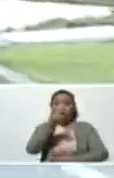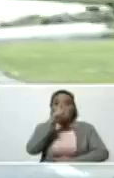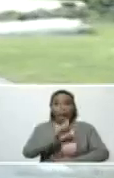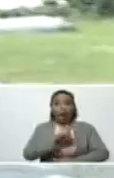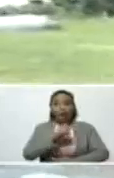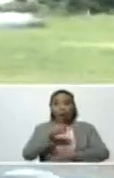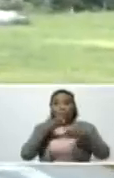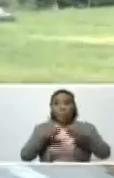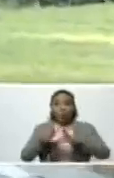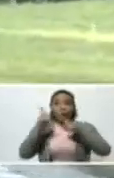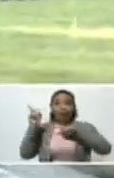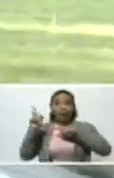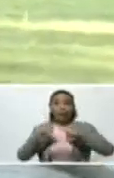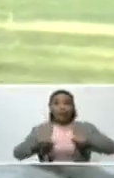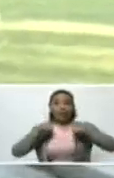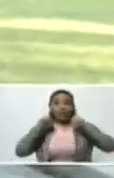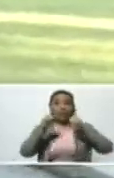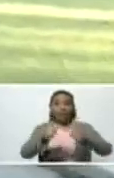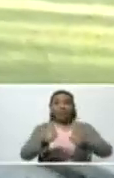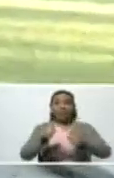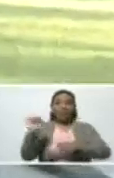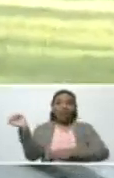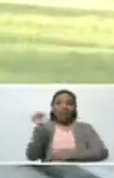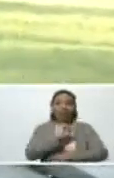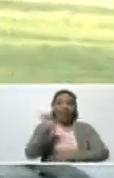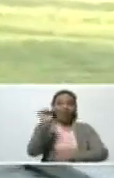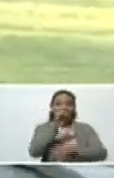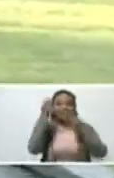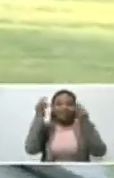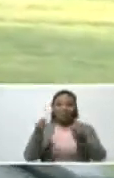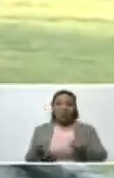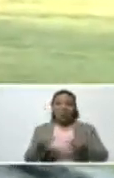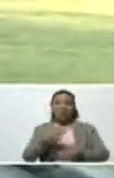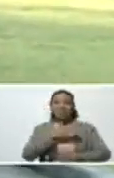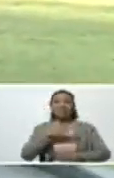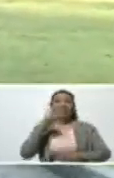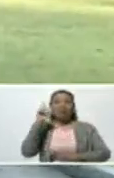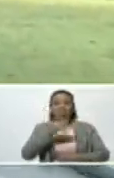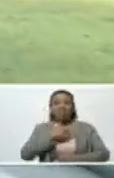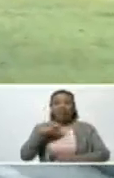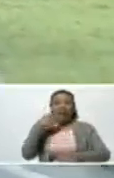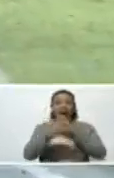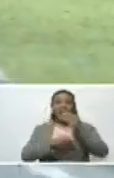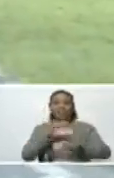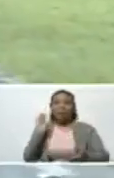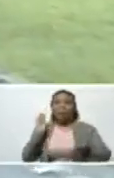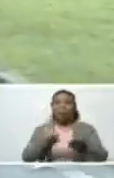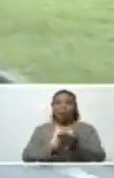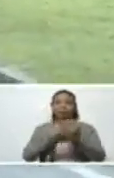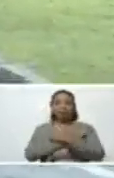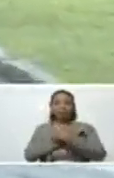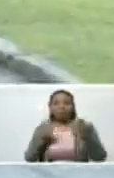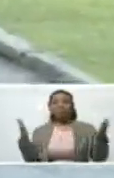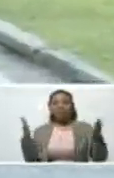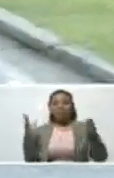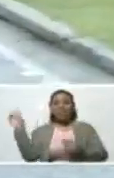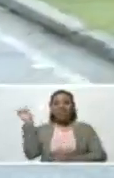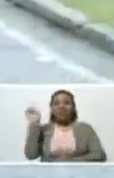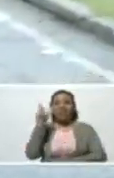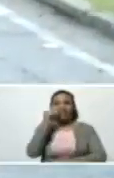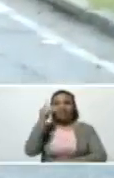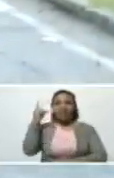nació esta iniciativa. Carros seguros. Quieren crear también, poner a disposición también de los